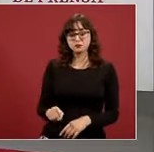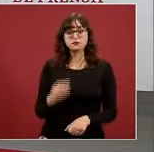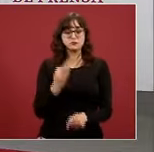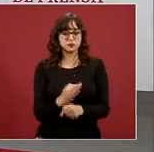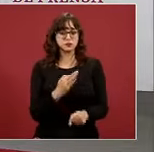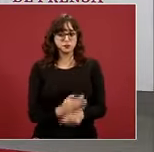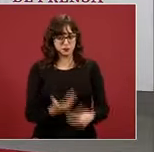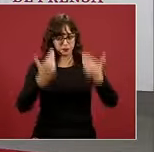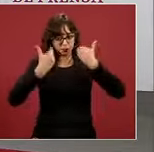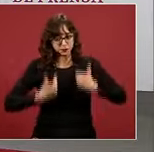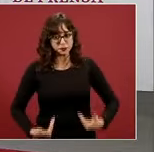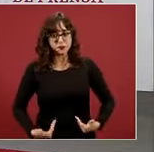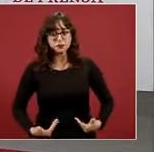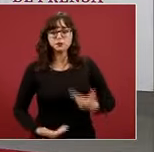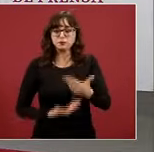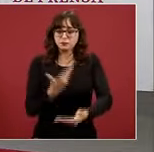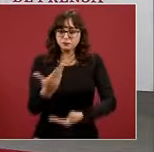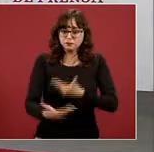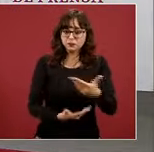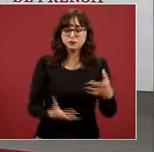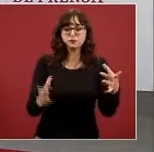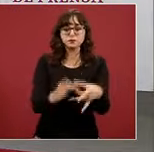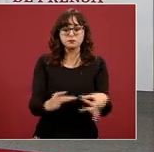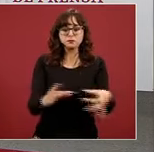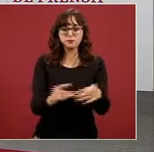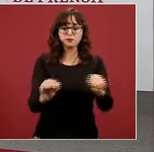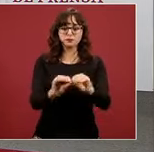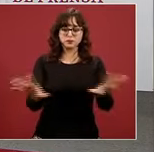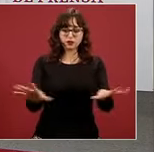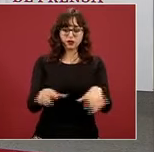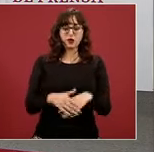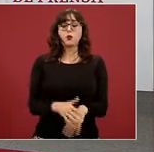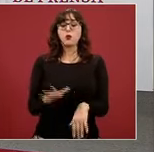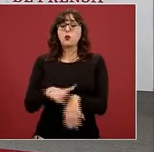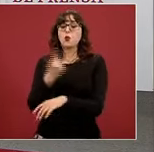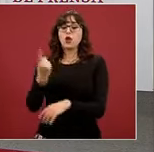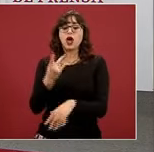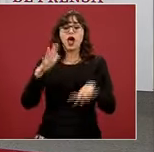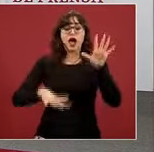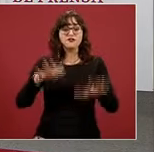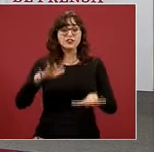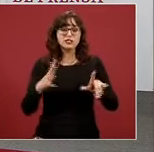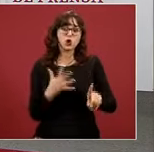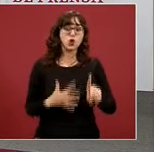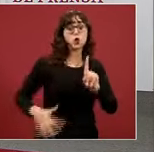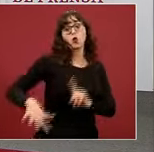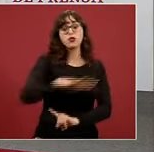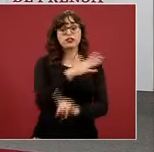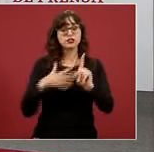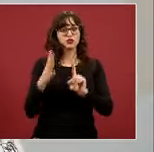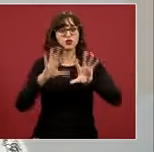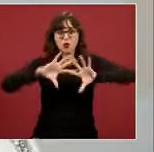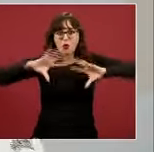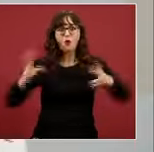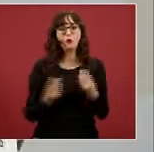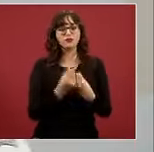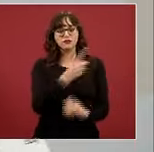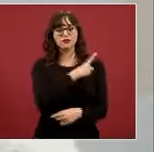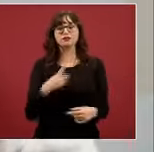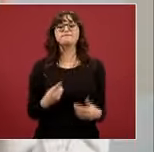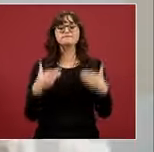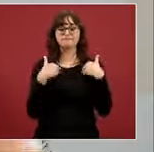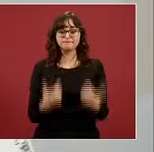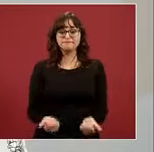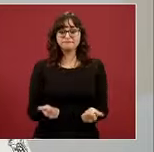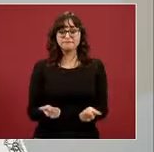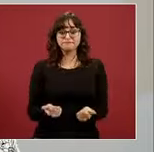reporte, un informe y explicar lo que está sucediendo. Porque muchas veces hay que entender el contexto, como aquí mismo lo ha señalado el doctor López-Gatell,